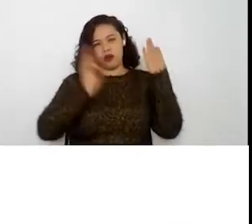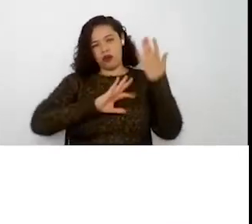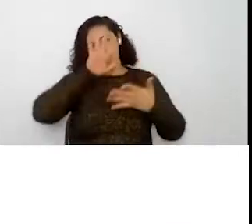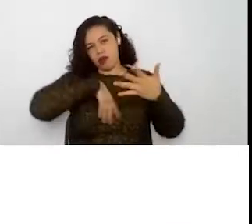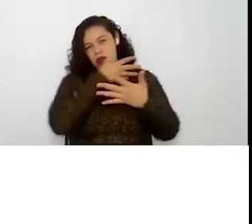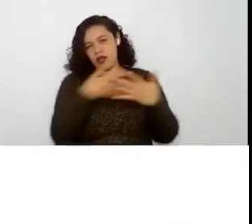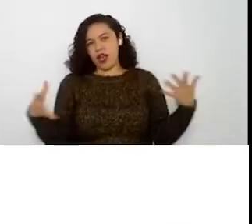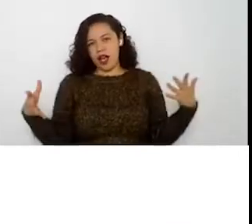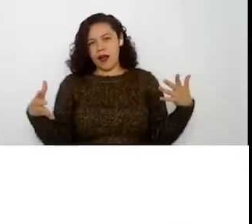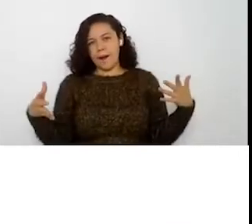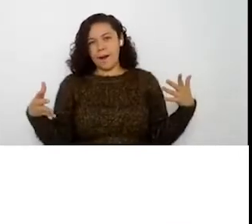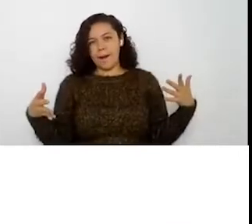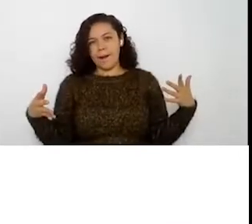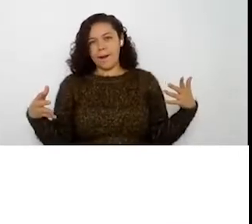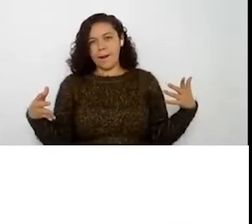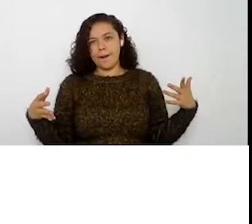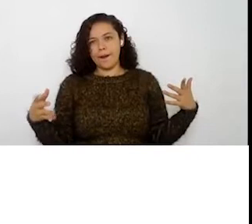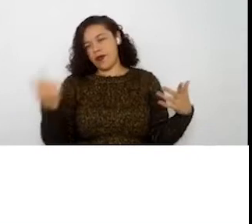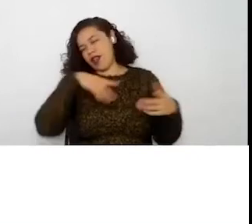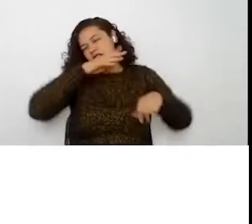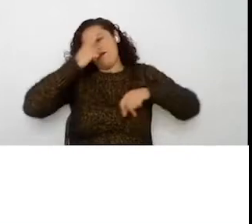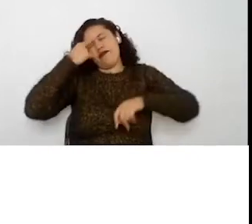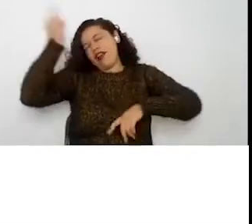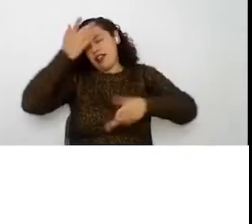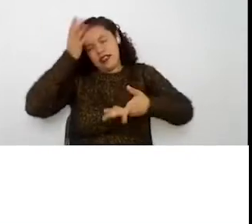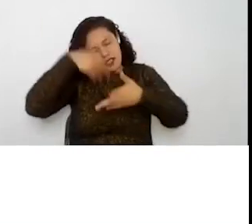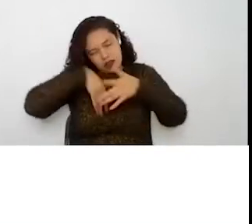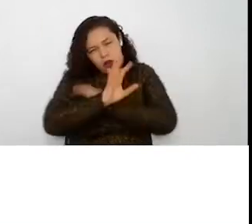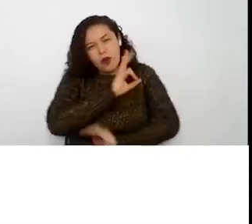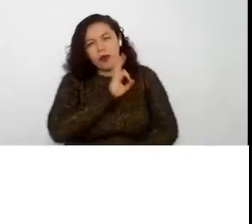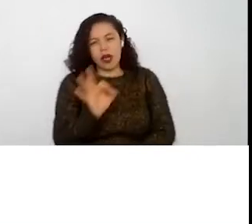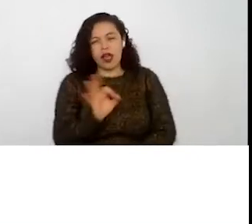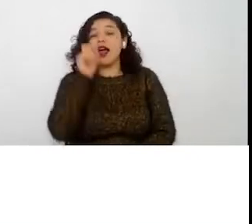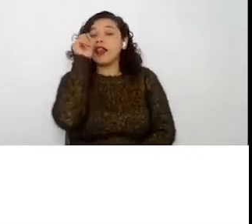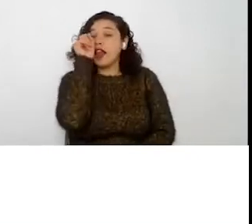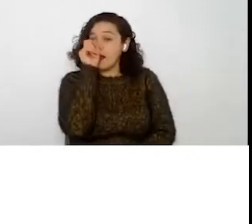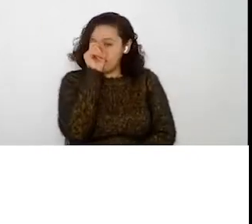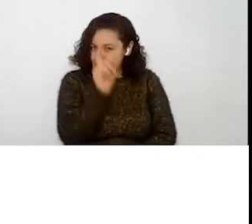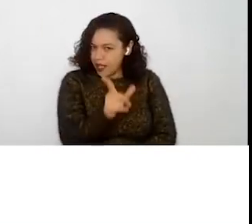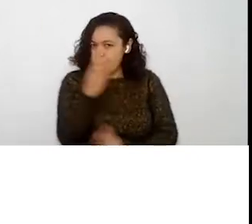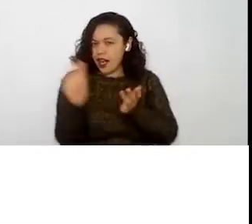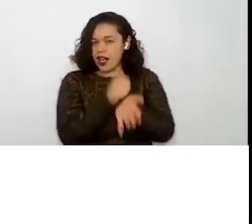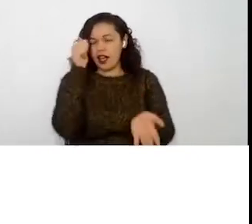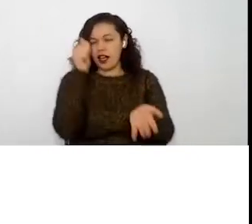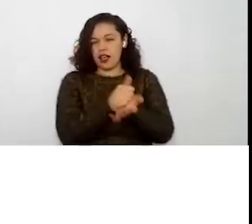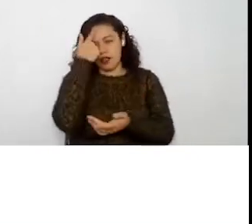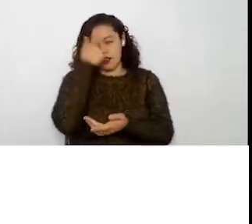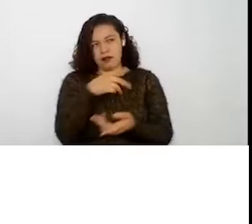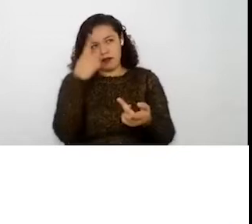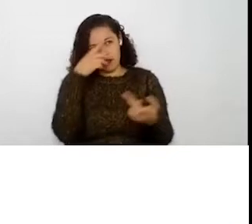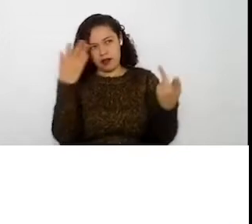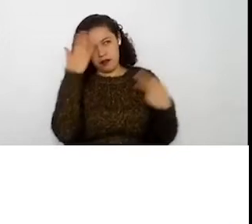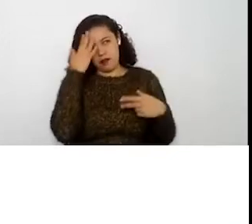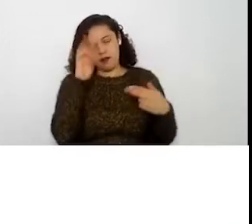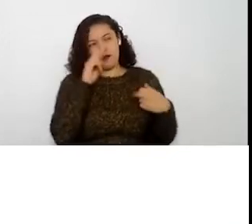como muy fácil de accesar a él Igualmente el acta de patronato u